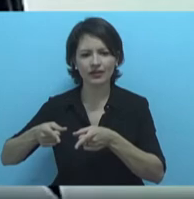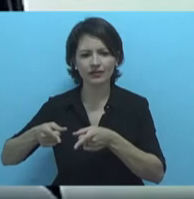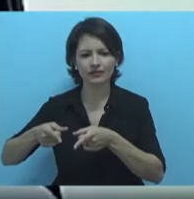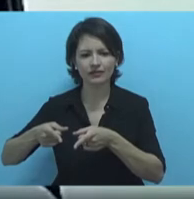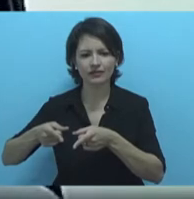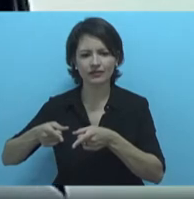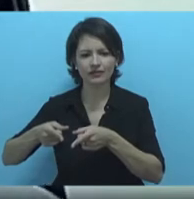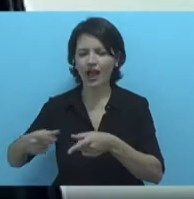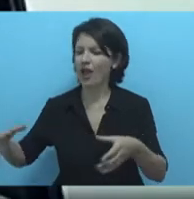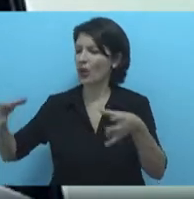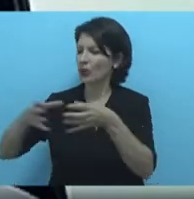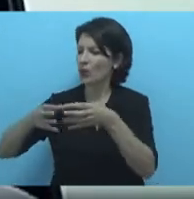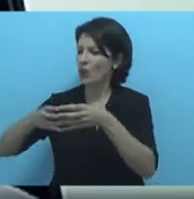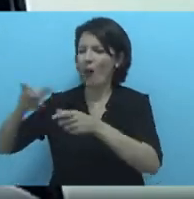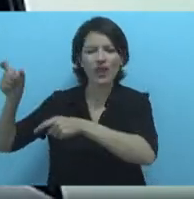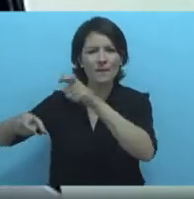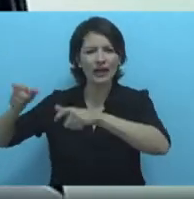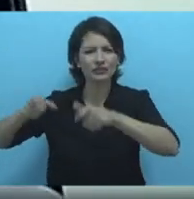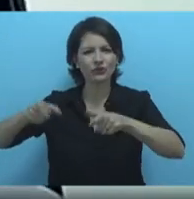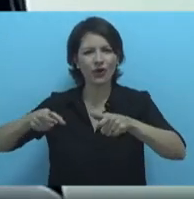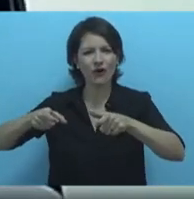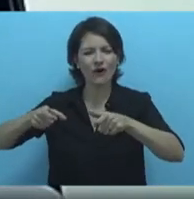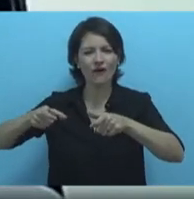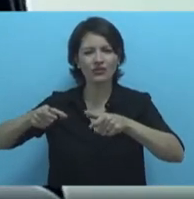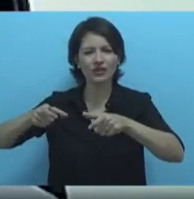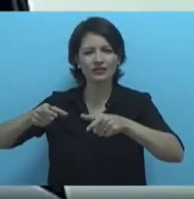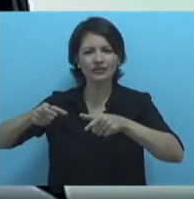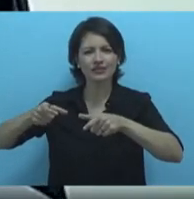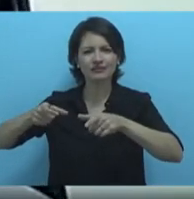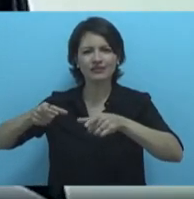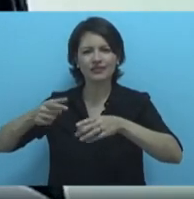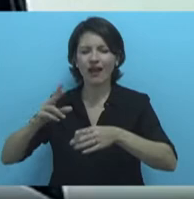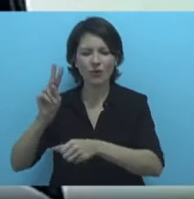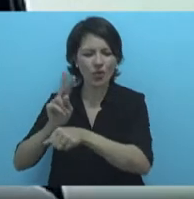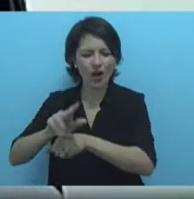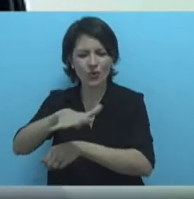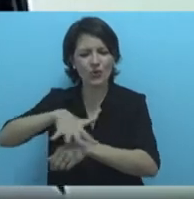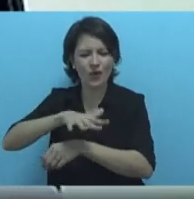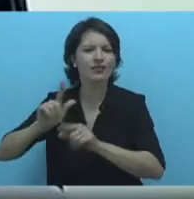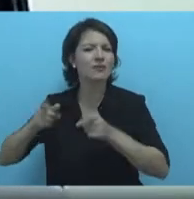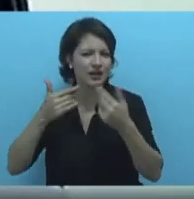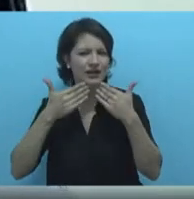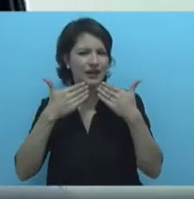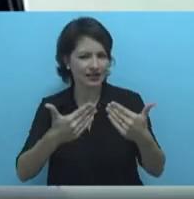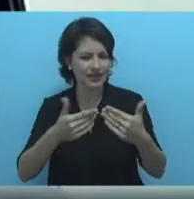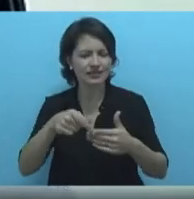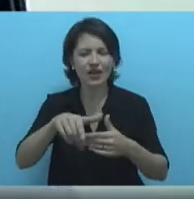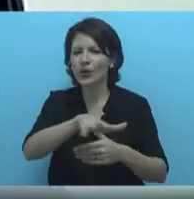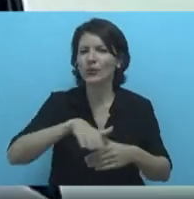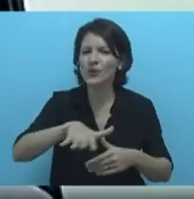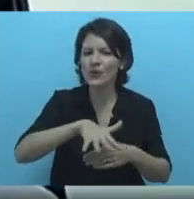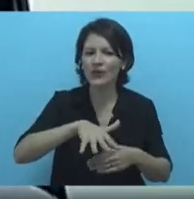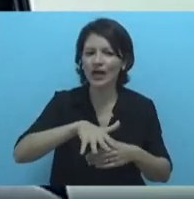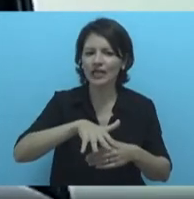también a esta gran cantidad de vecinos vecinas que siempre defendieron este ambiente este ambiente que